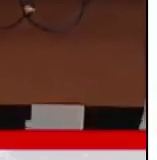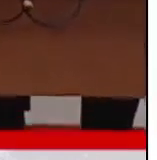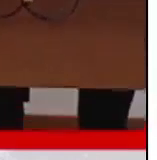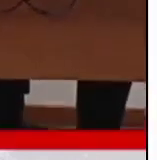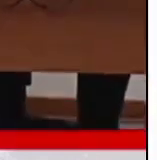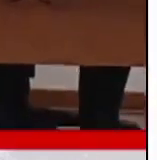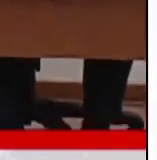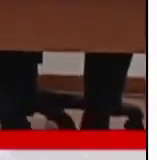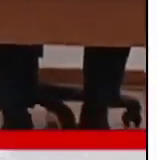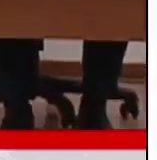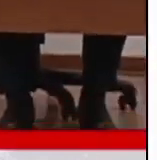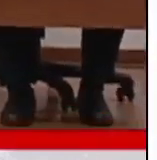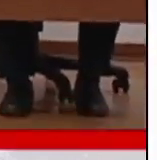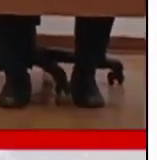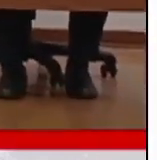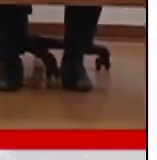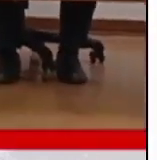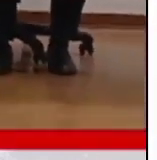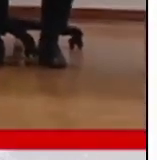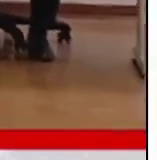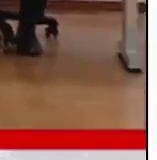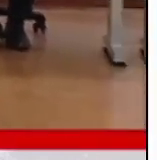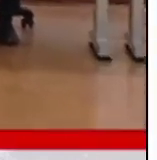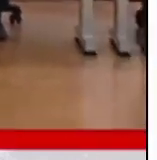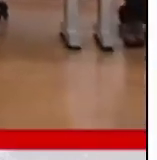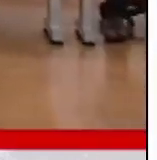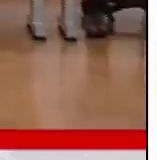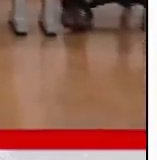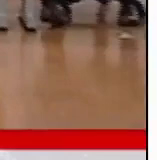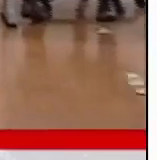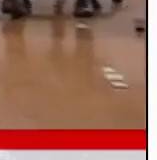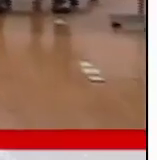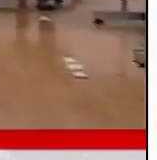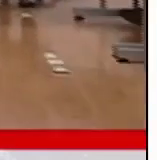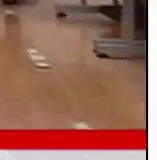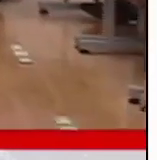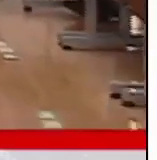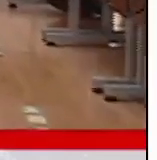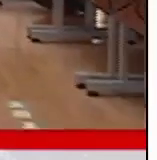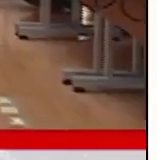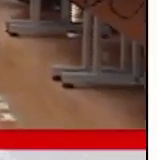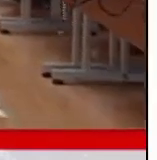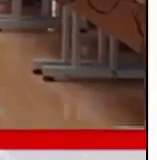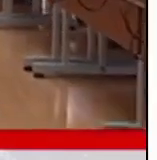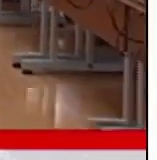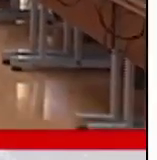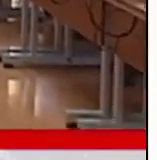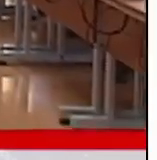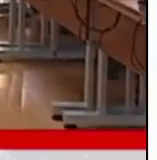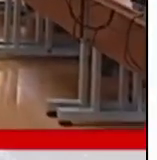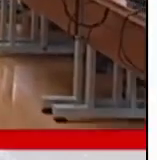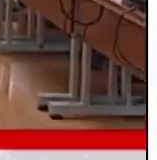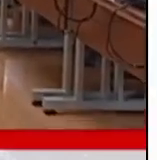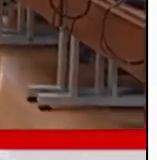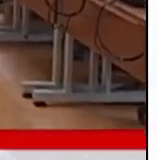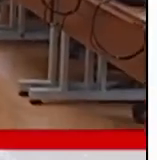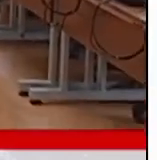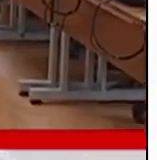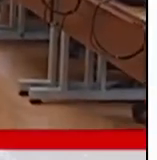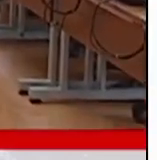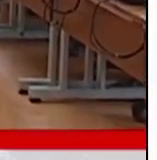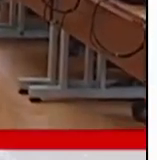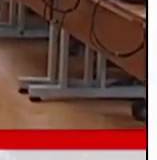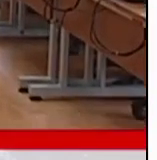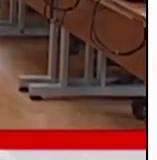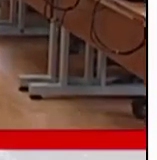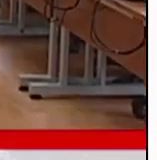Adelante el colega que está virtualmente. Le damos la preferencia. Sí, yo soy congresista Bustamante.